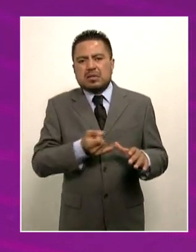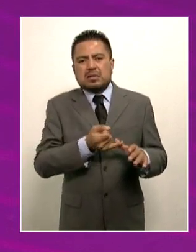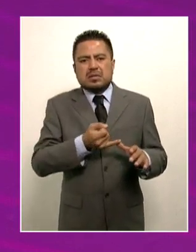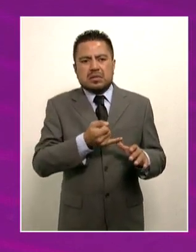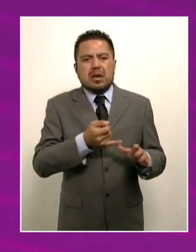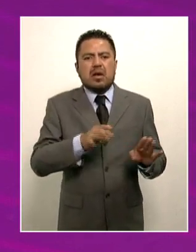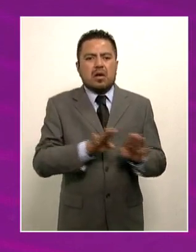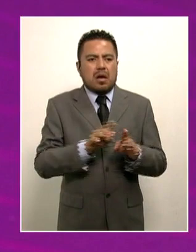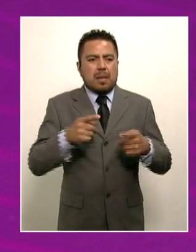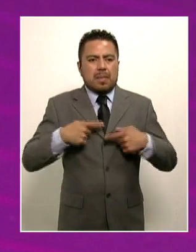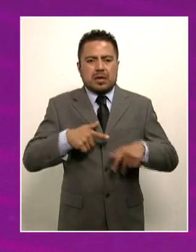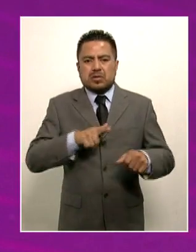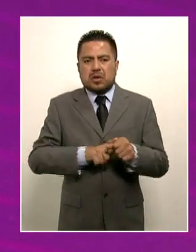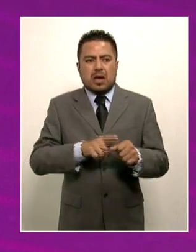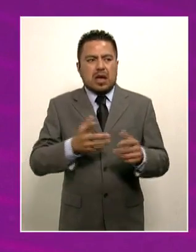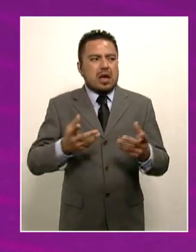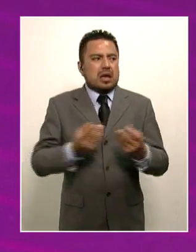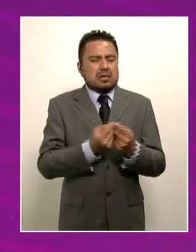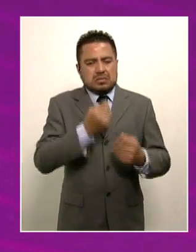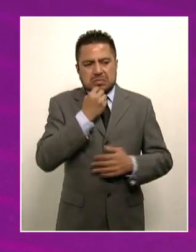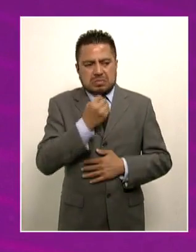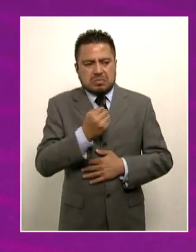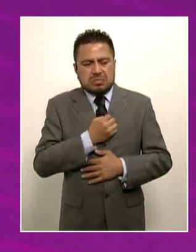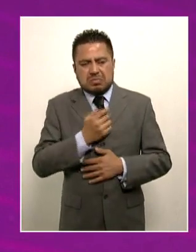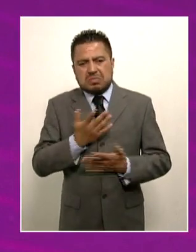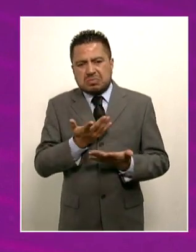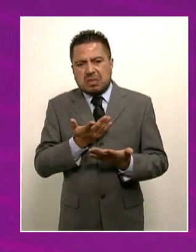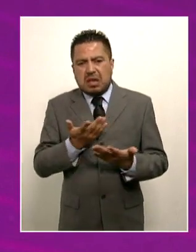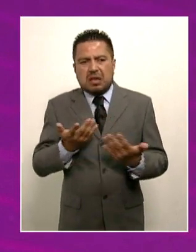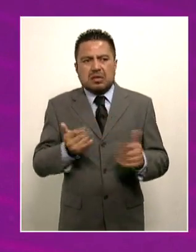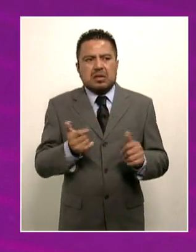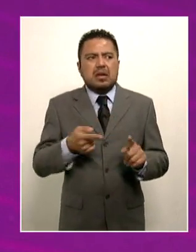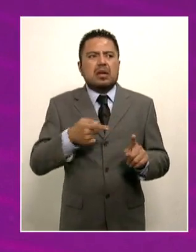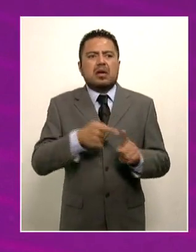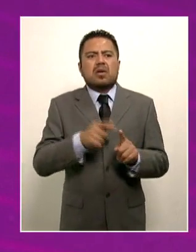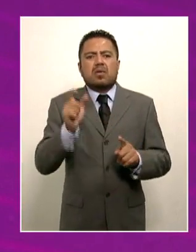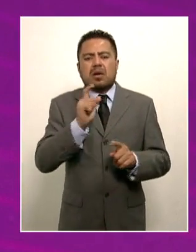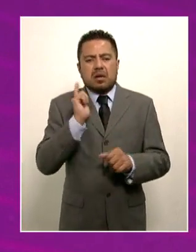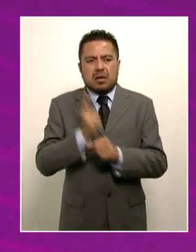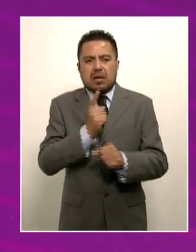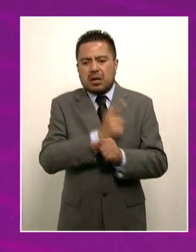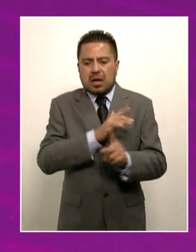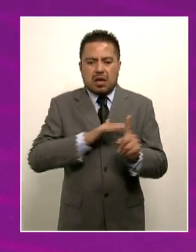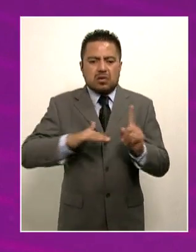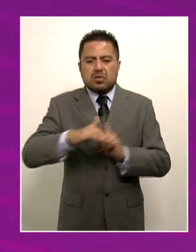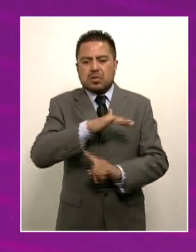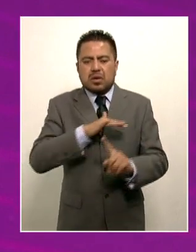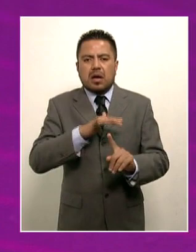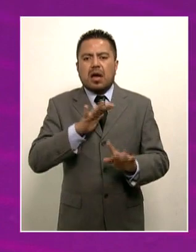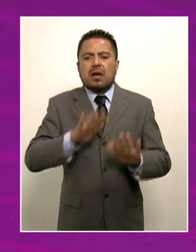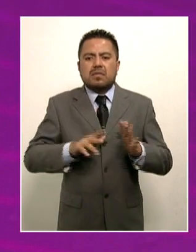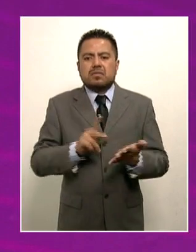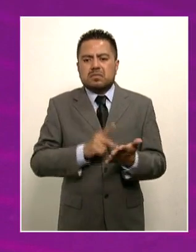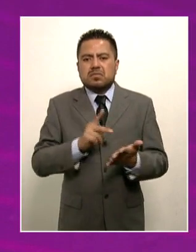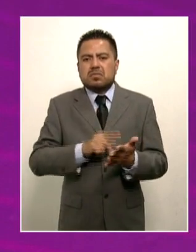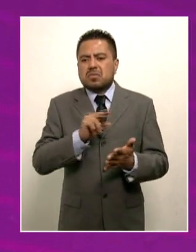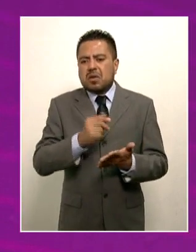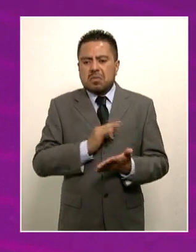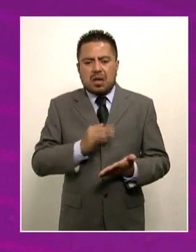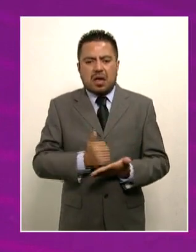tragedia personal y ni modo, ¿no? Y cuando pues en realidad pues vemos que es el entorno el que muchas veces no